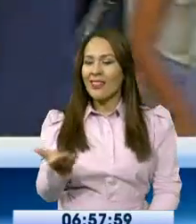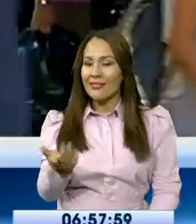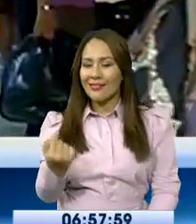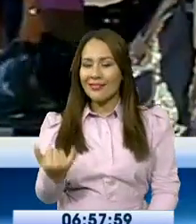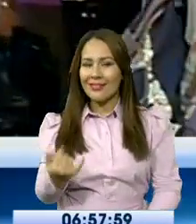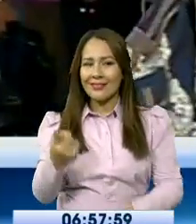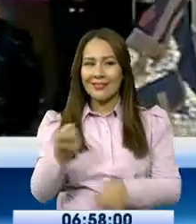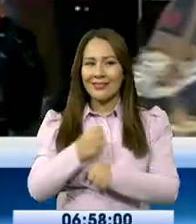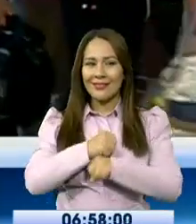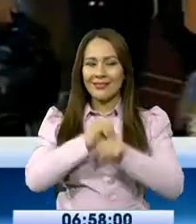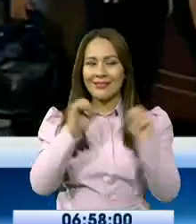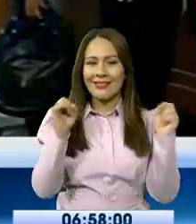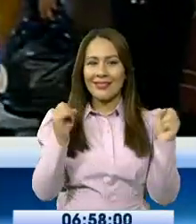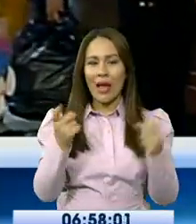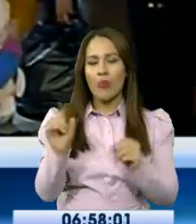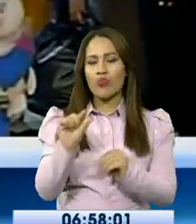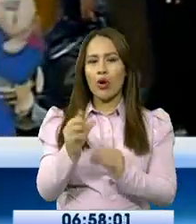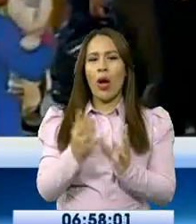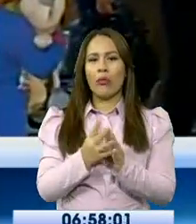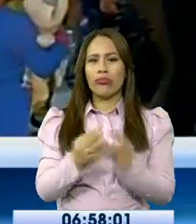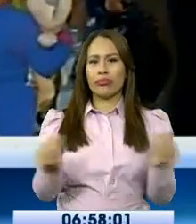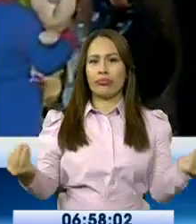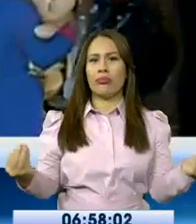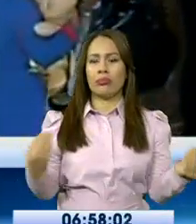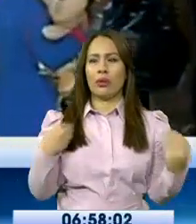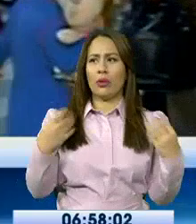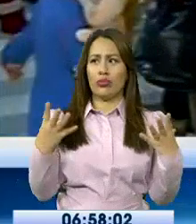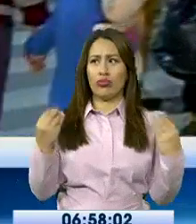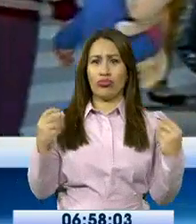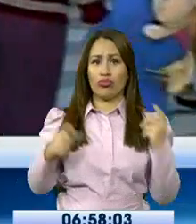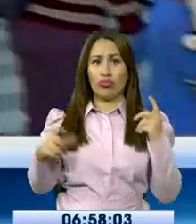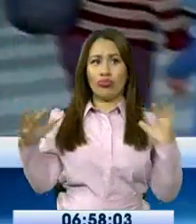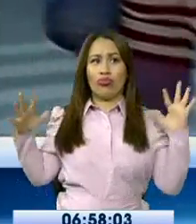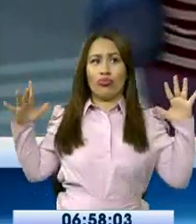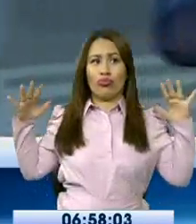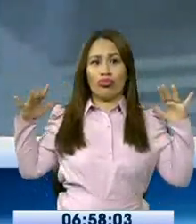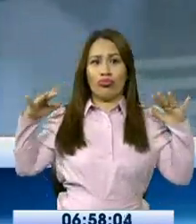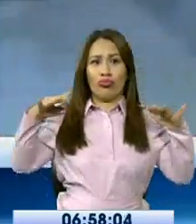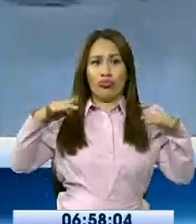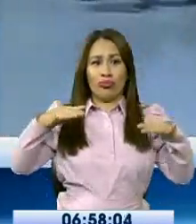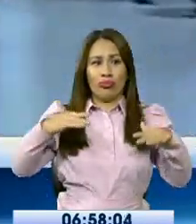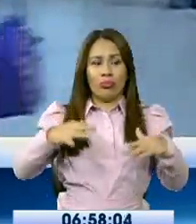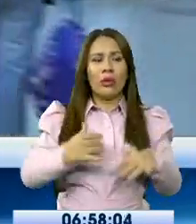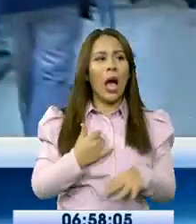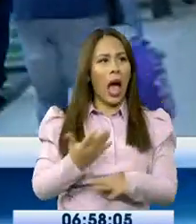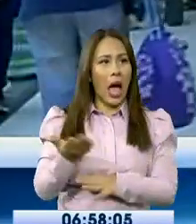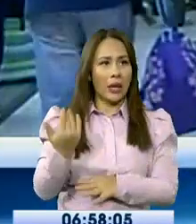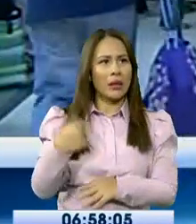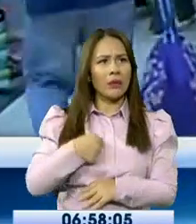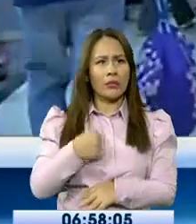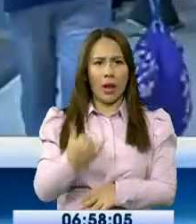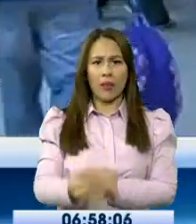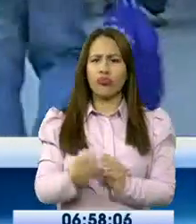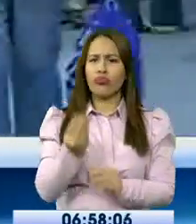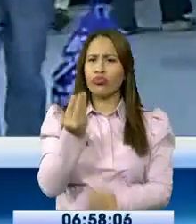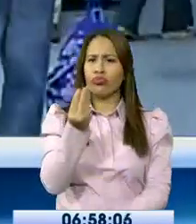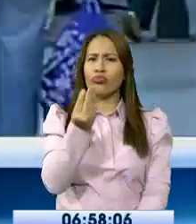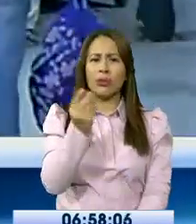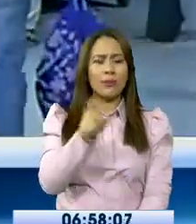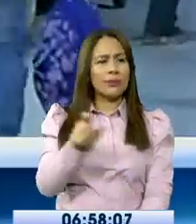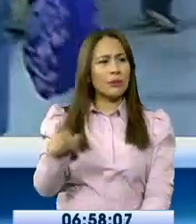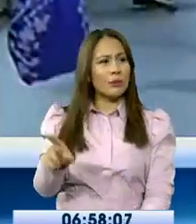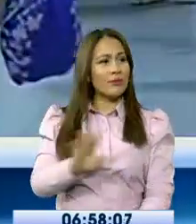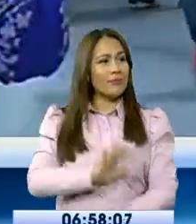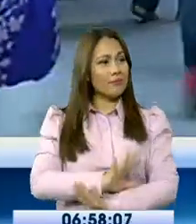mañana? Un poco vacío, porque no hay harta gente, como otras veces que uno viene y hay que hacer unos colón.